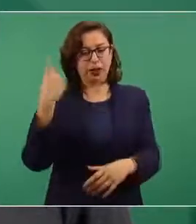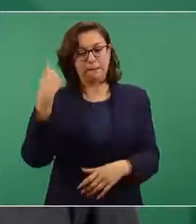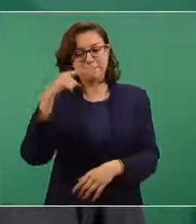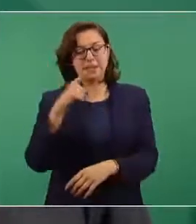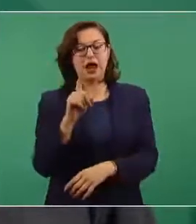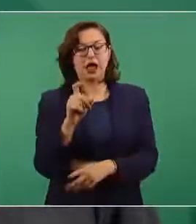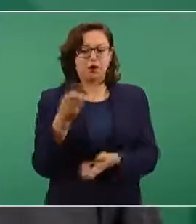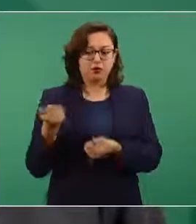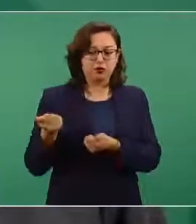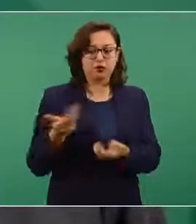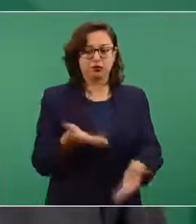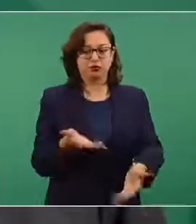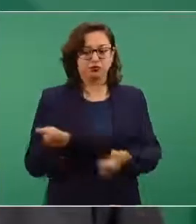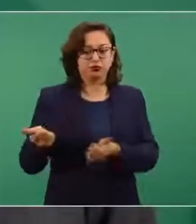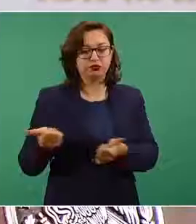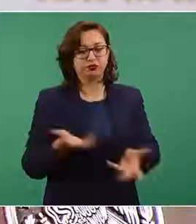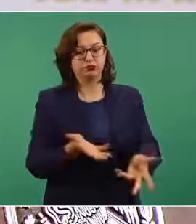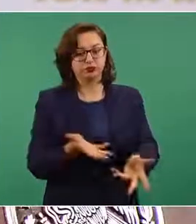Además,